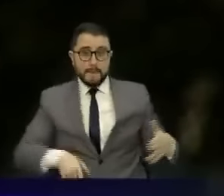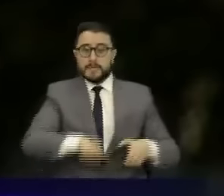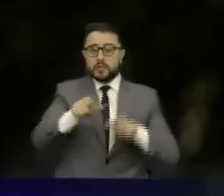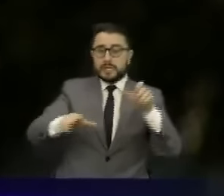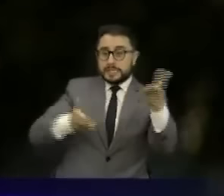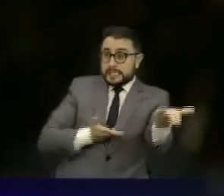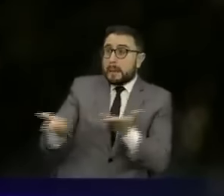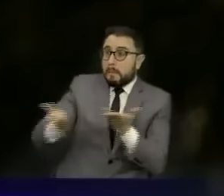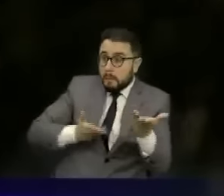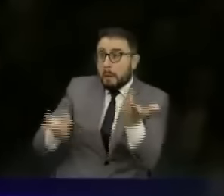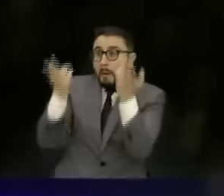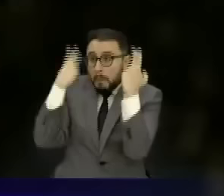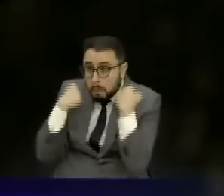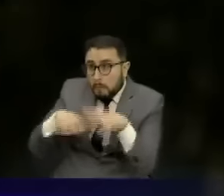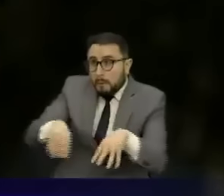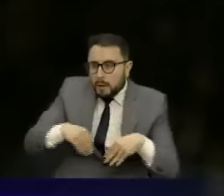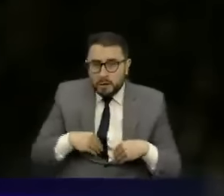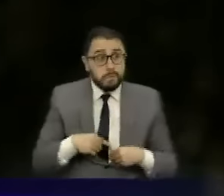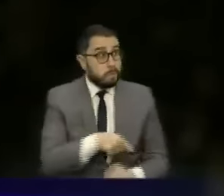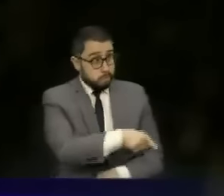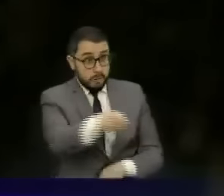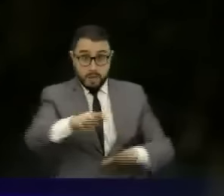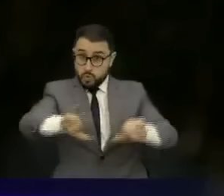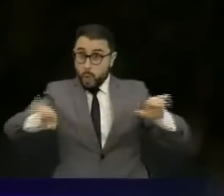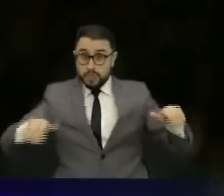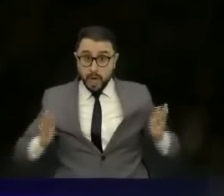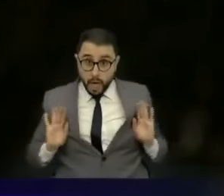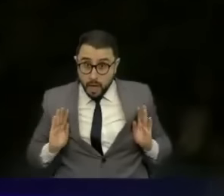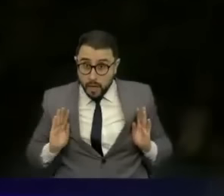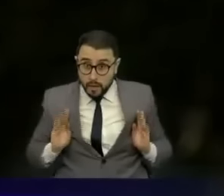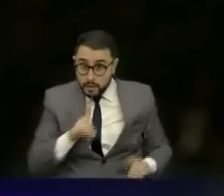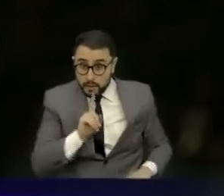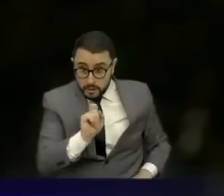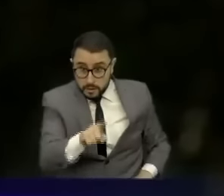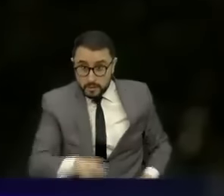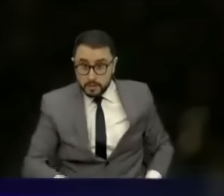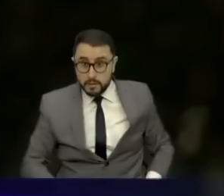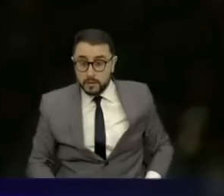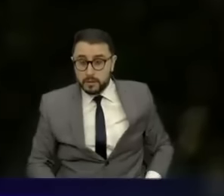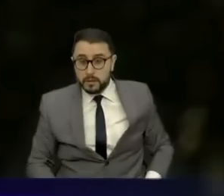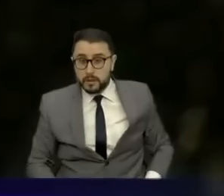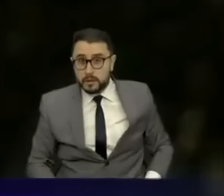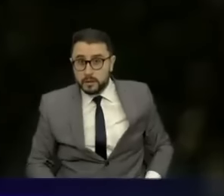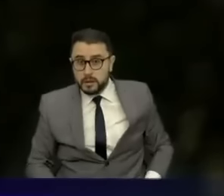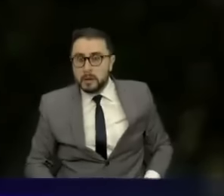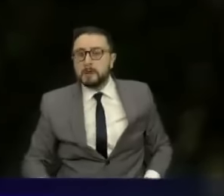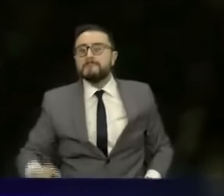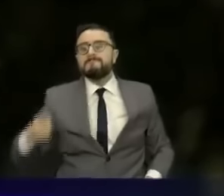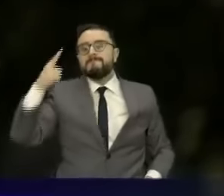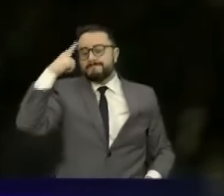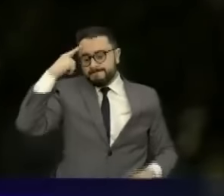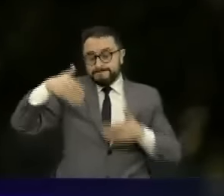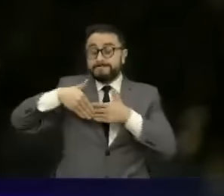ni siervas, ni nada que se le parezca. Creo que el camino está por andar aún.